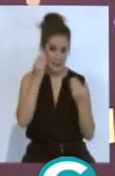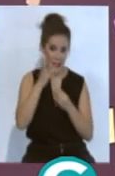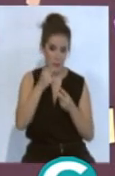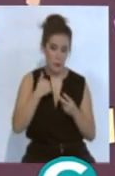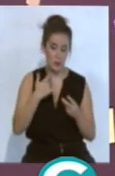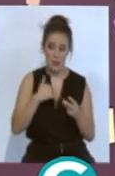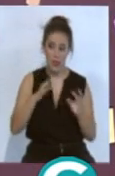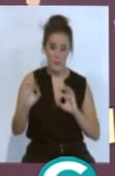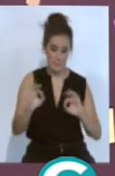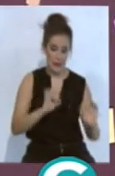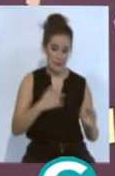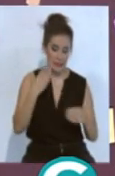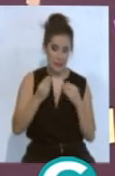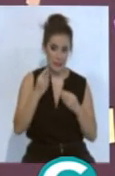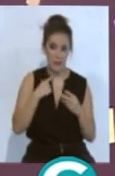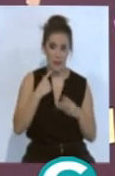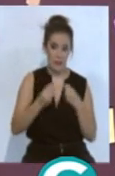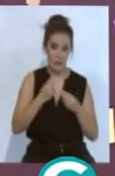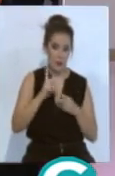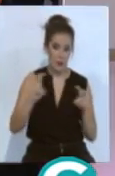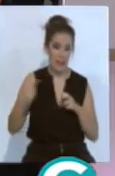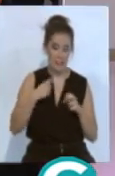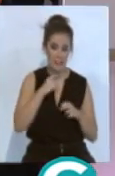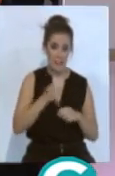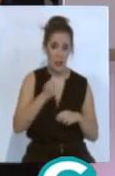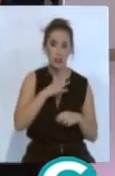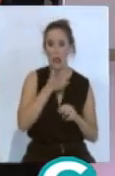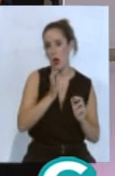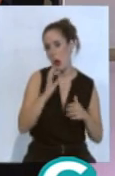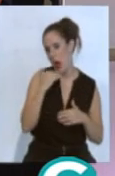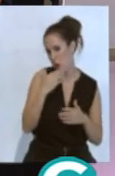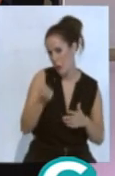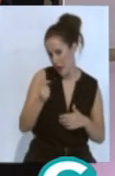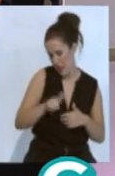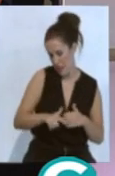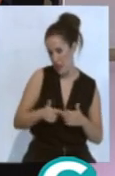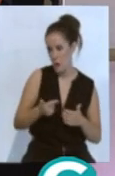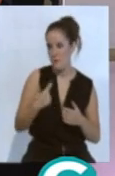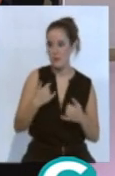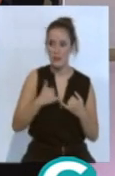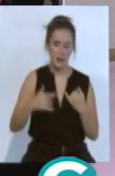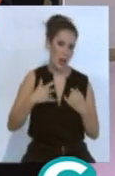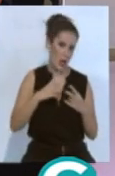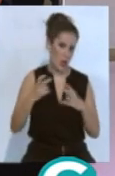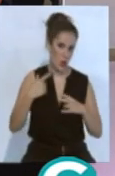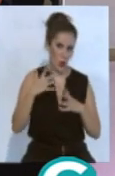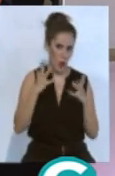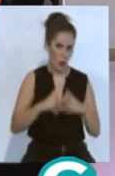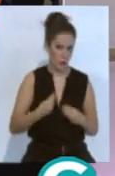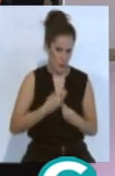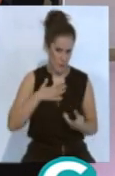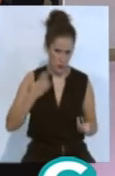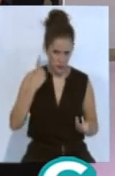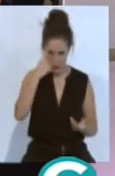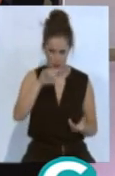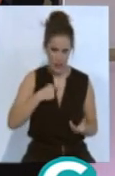se estaba planteando ya de hacer una nueva chirigota o algo parecido y claro, ellos iban a contar conmigo. Yo sé que la